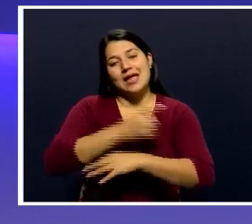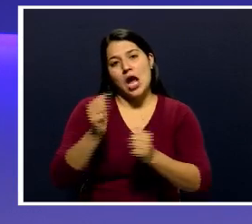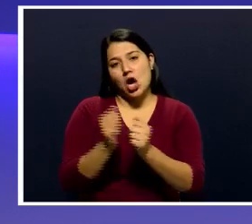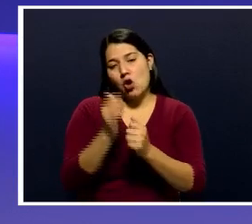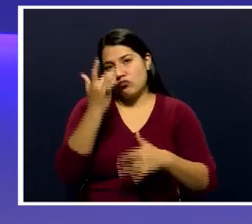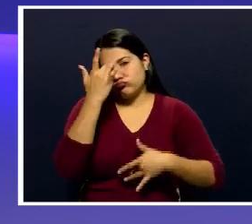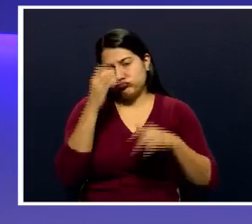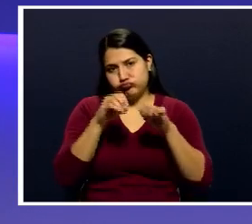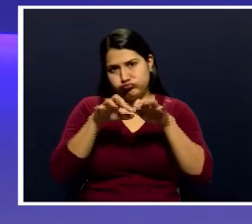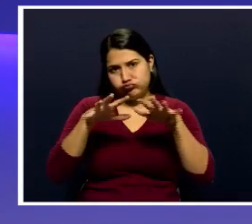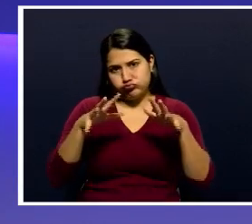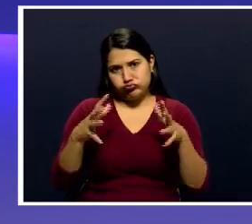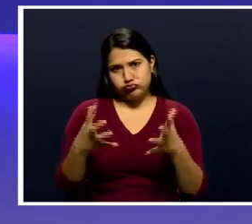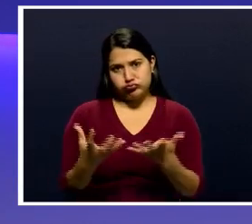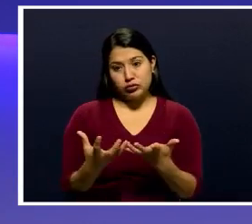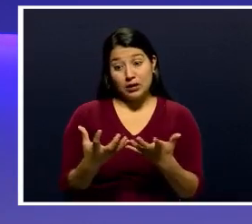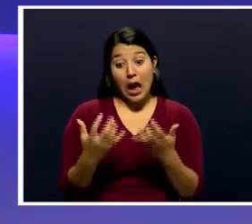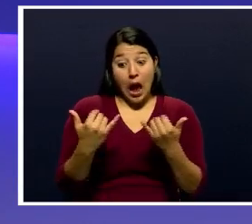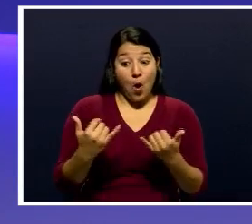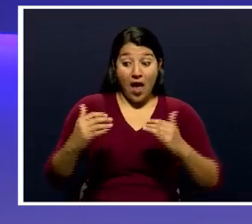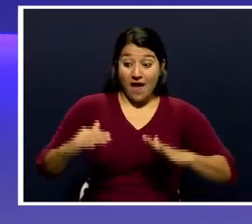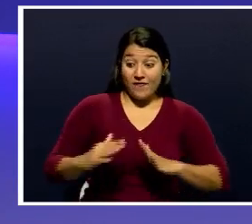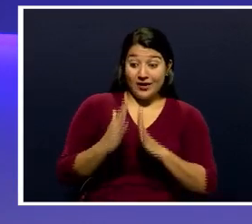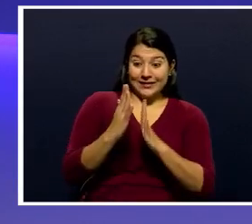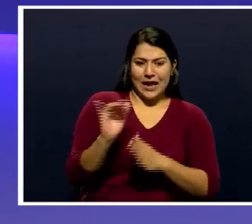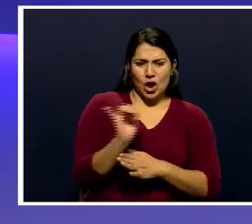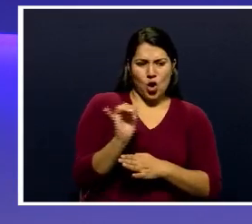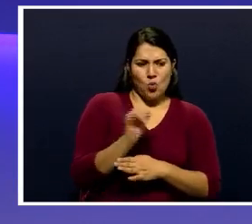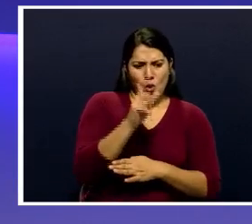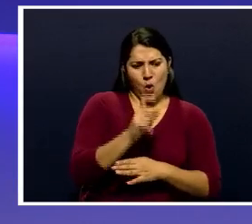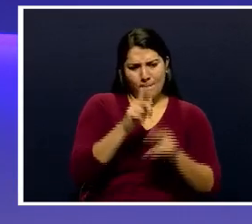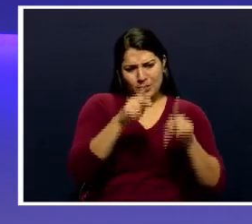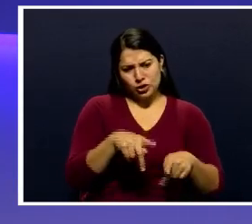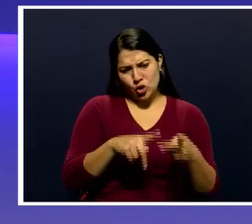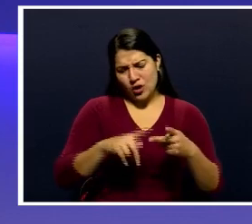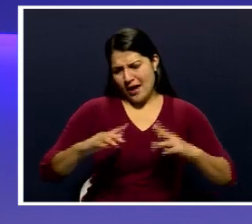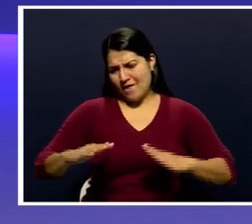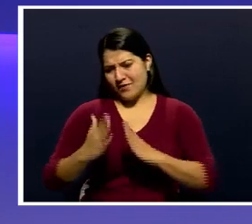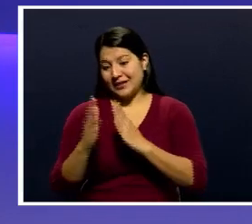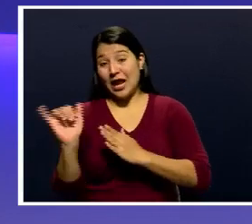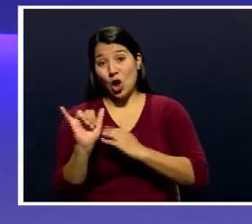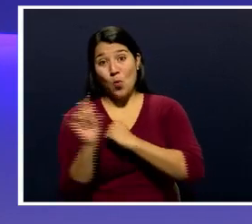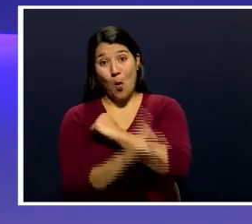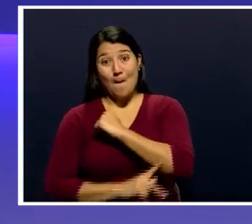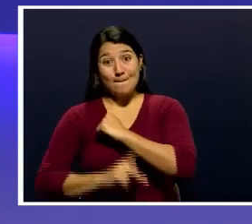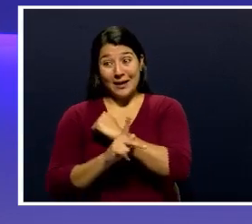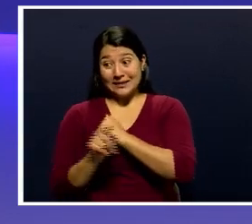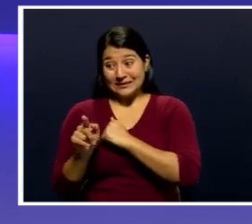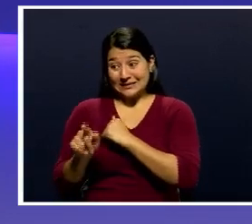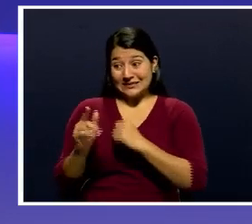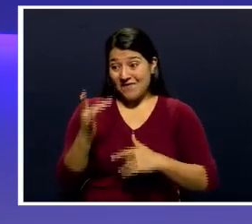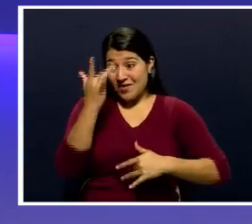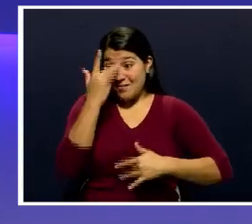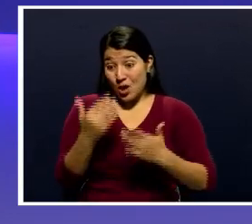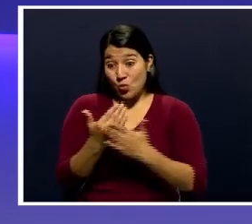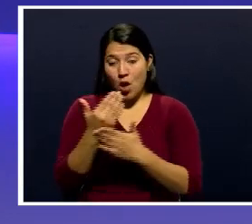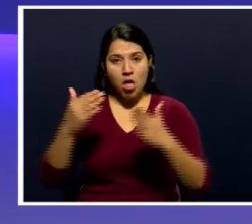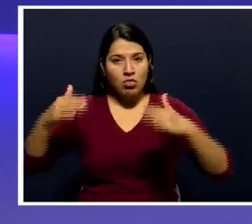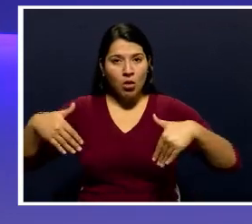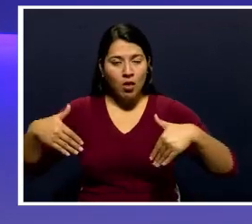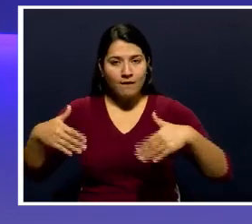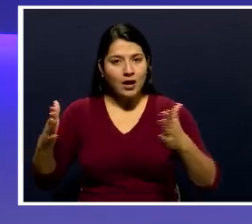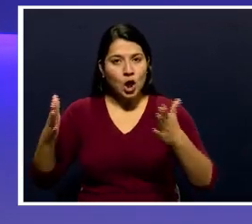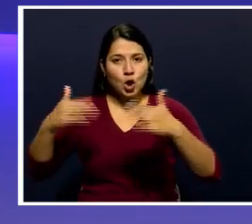Enfrentar como especie y como país una enfermedad nueva para la que aún no existe cura y de la